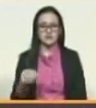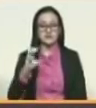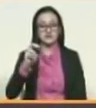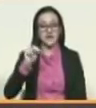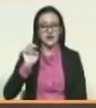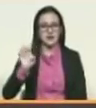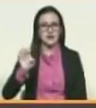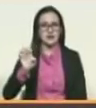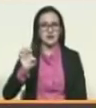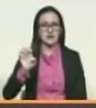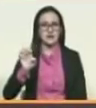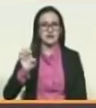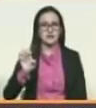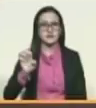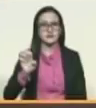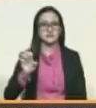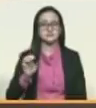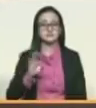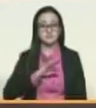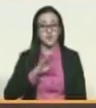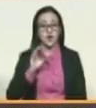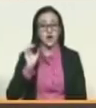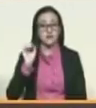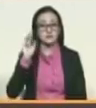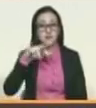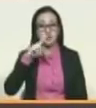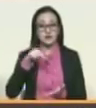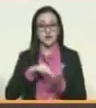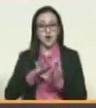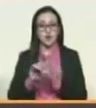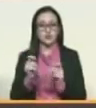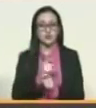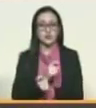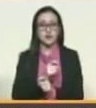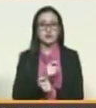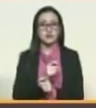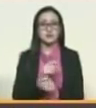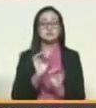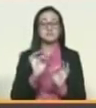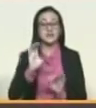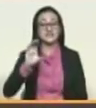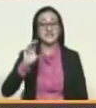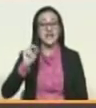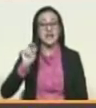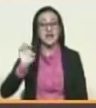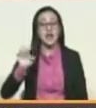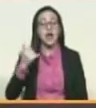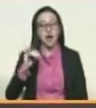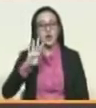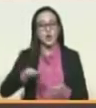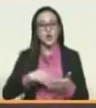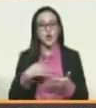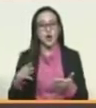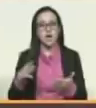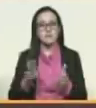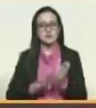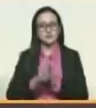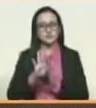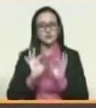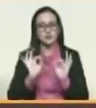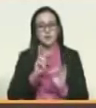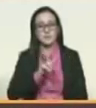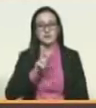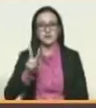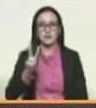Nacional Electoral, de la Asamblea Nacional Constituyente, el Consejo Nacional Electoral tiene el cronograma muy avanzado del